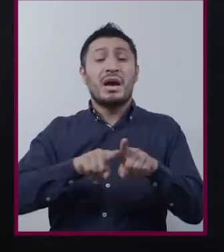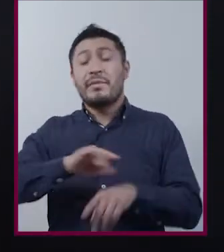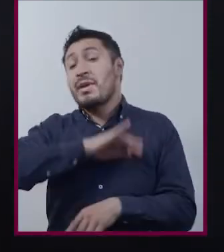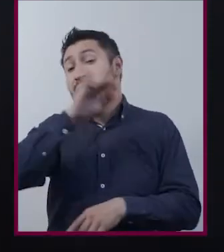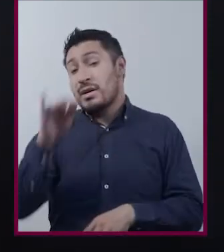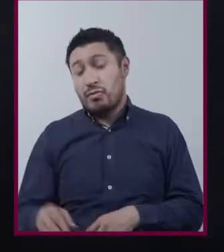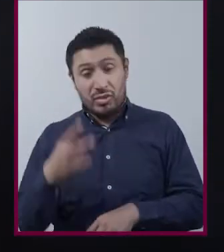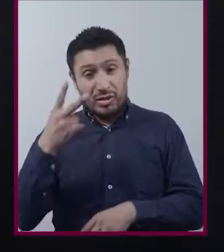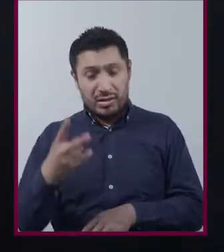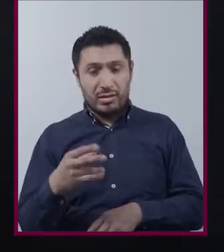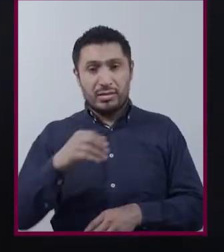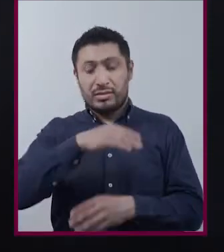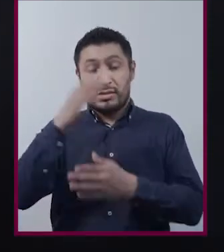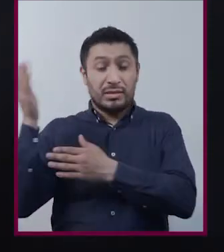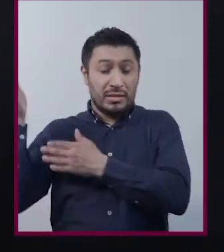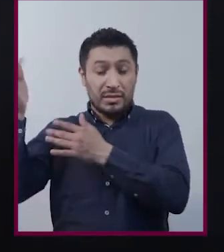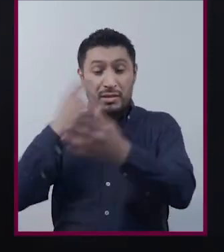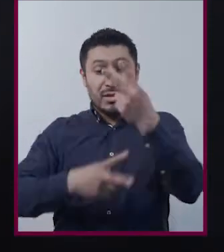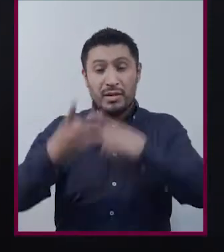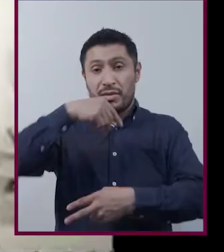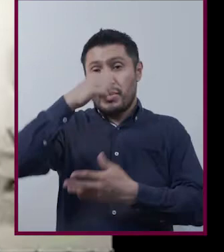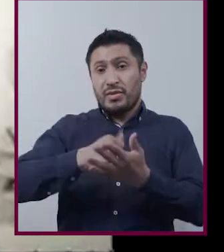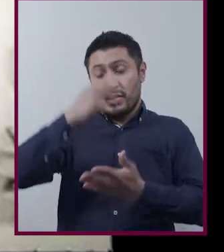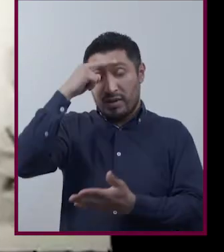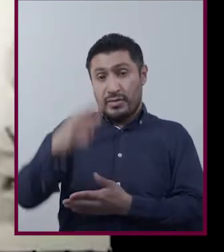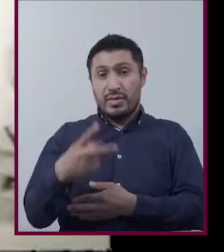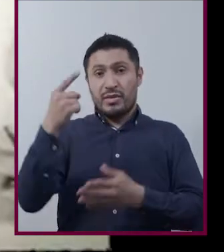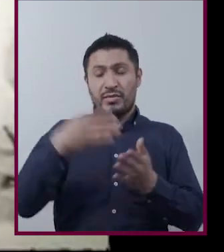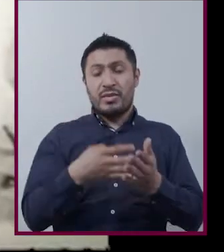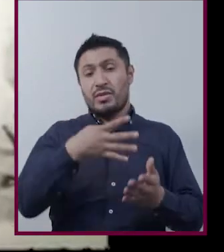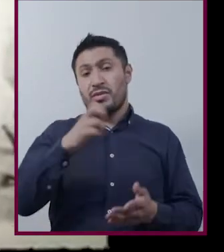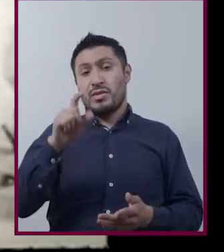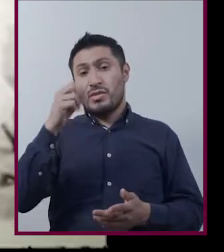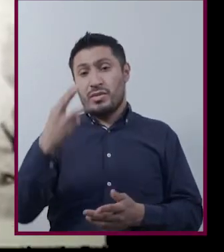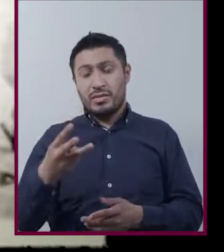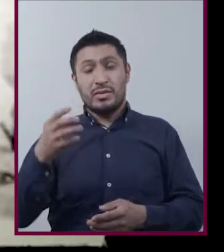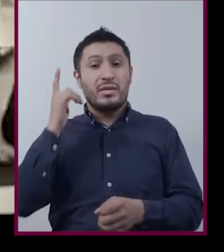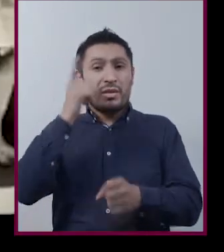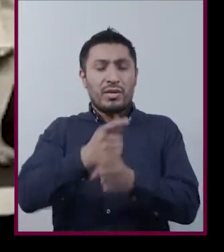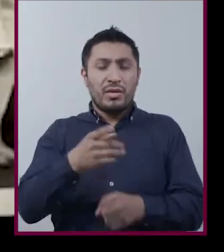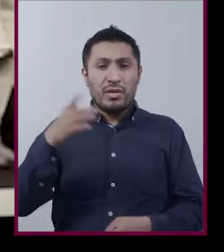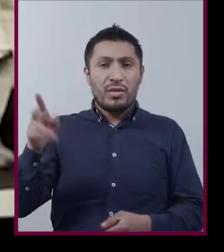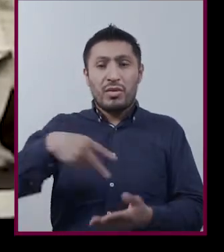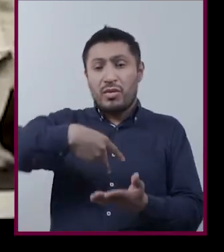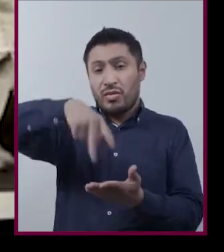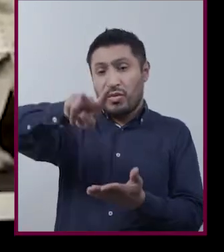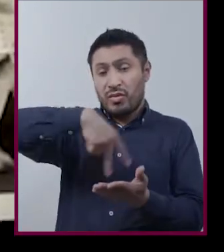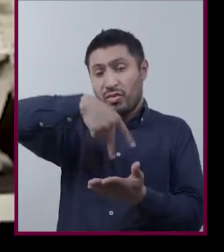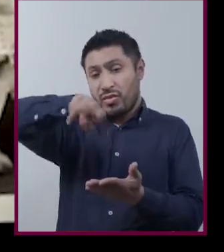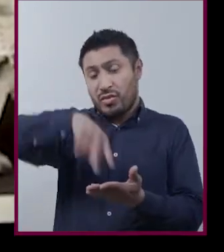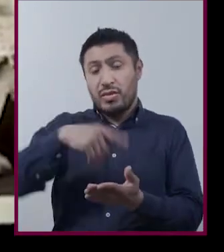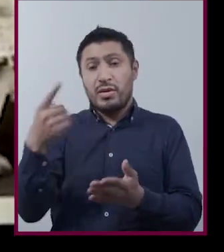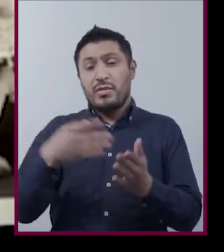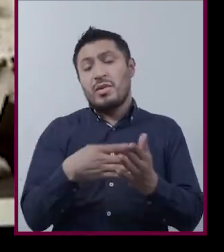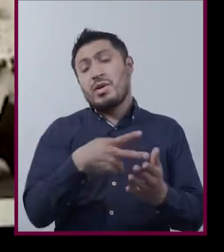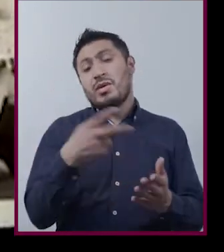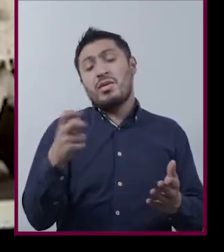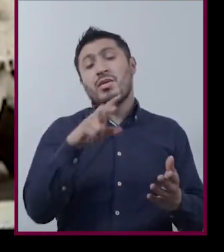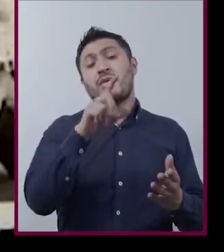la Ciudad de México en 1923. En ese año descubrió el ballet. Entre 1928